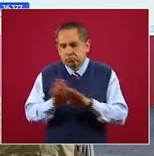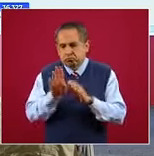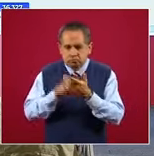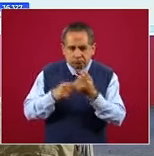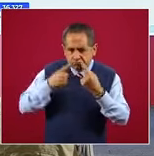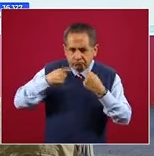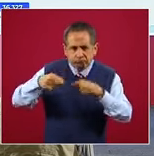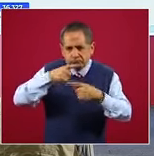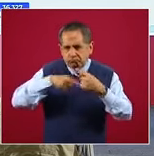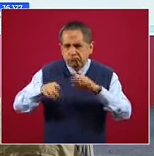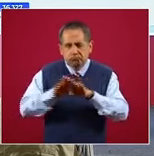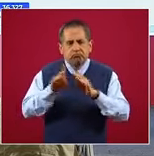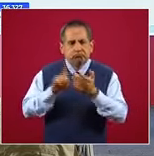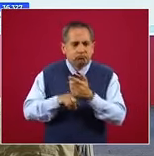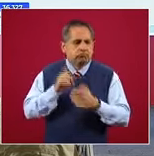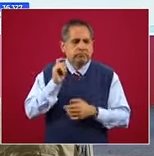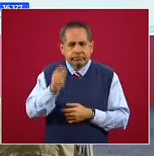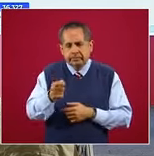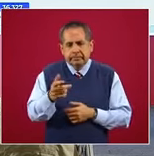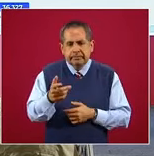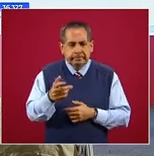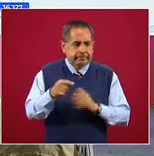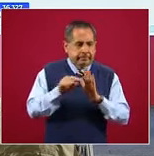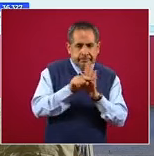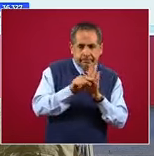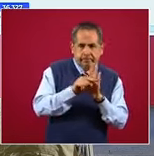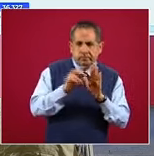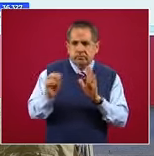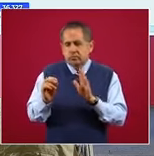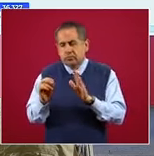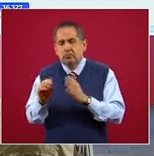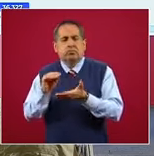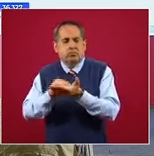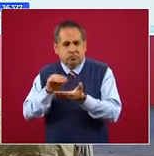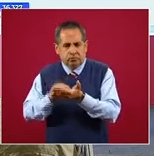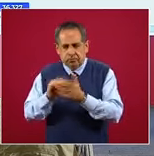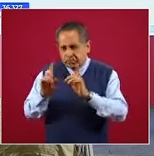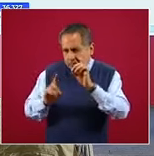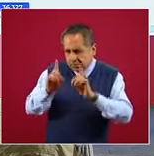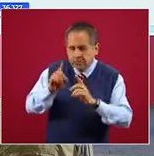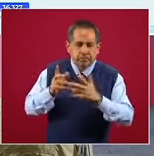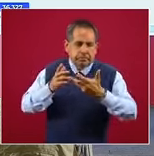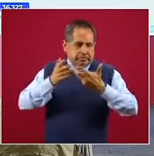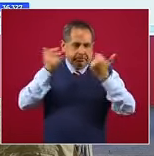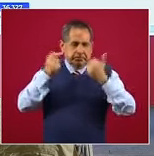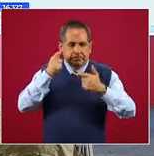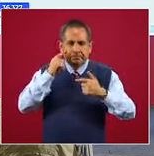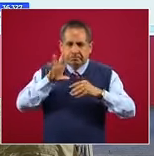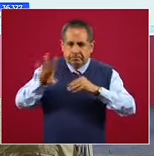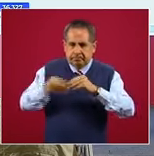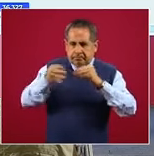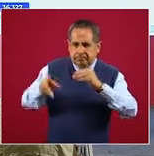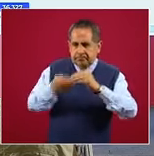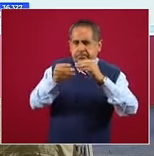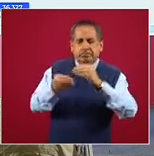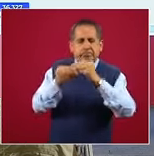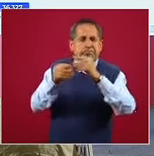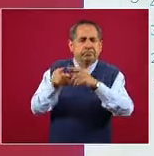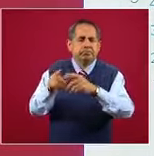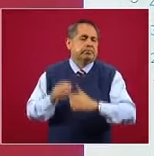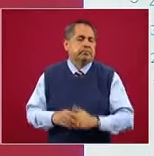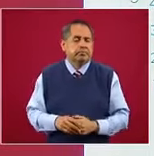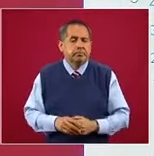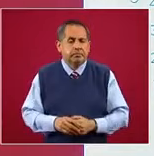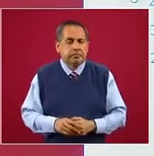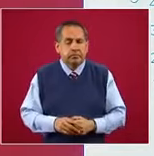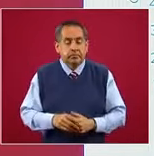los confirmados versus los que salen negativos o los aún sospechosos igual se empiezan a comportar. Y eso es lo que